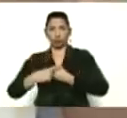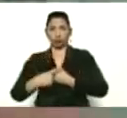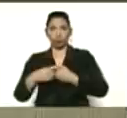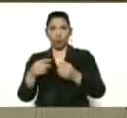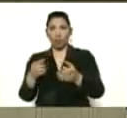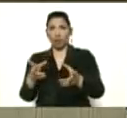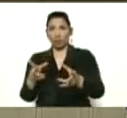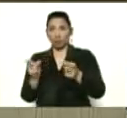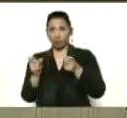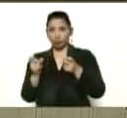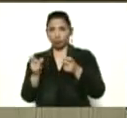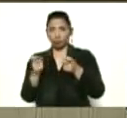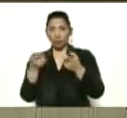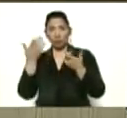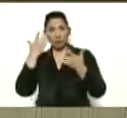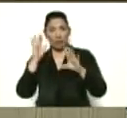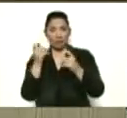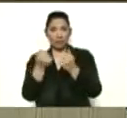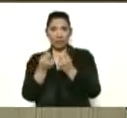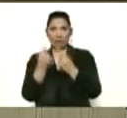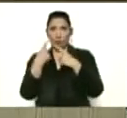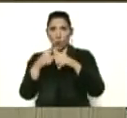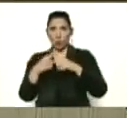tajada del presupuesto.